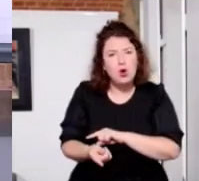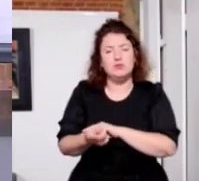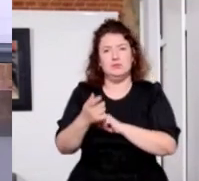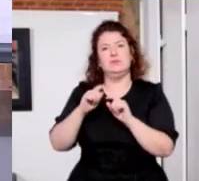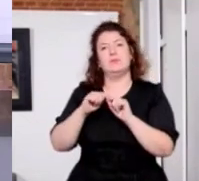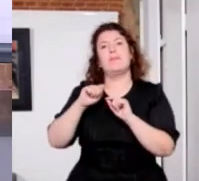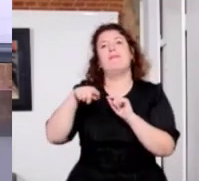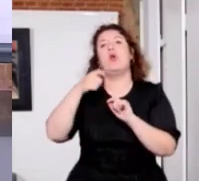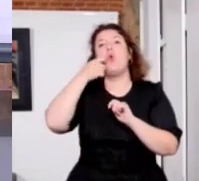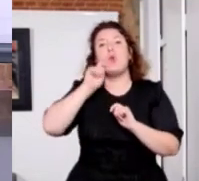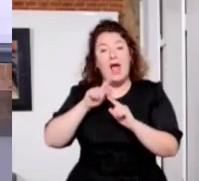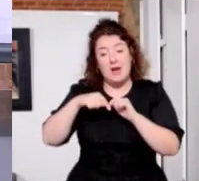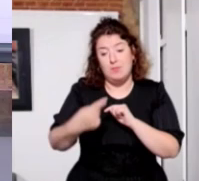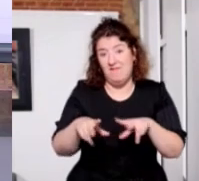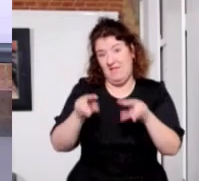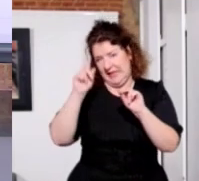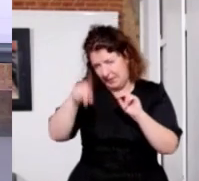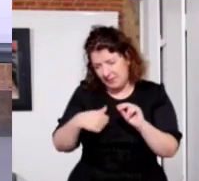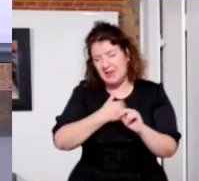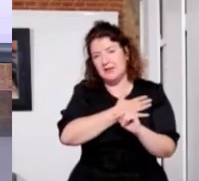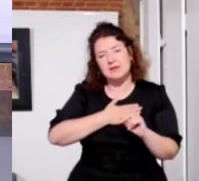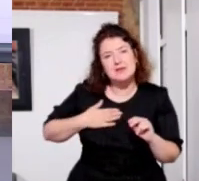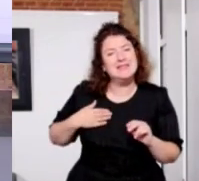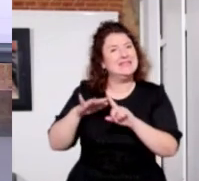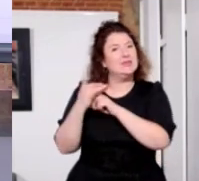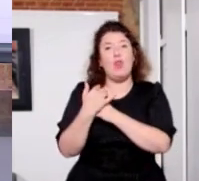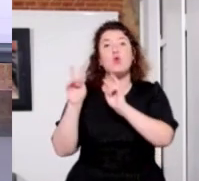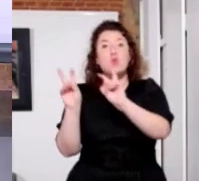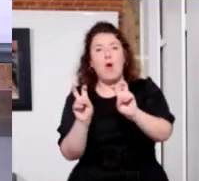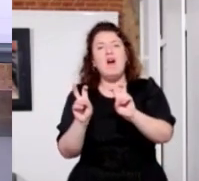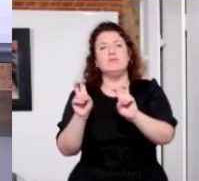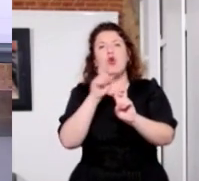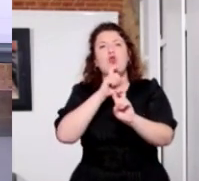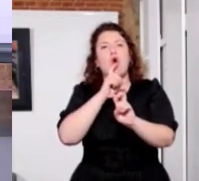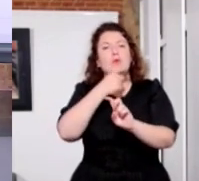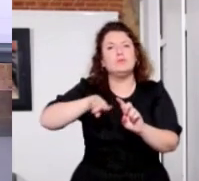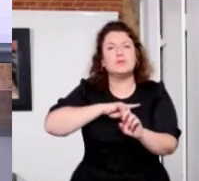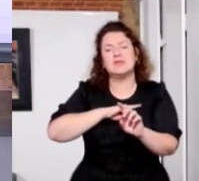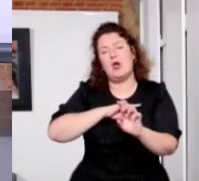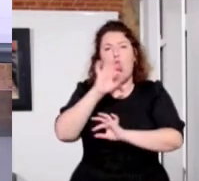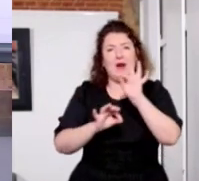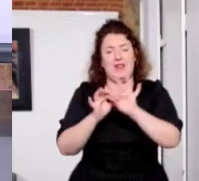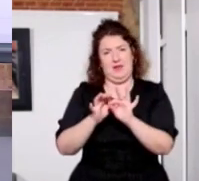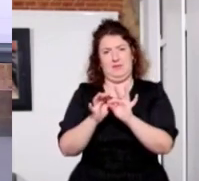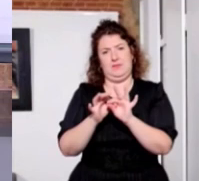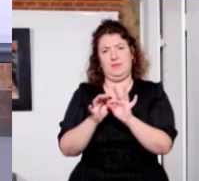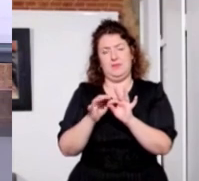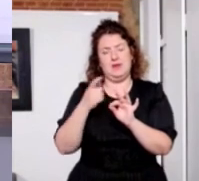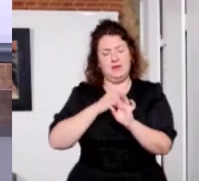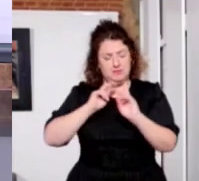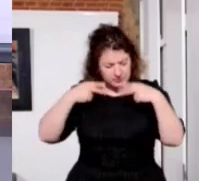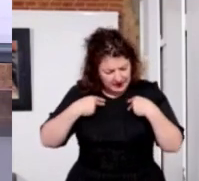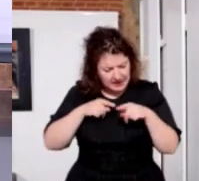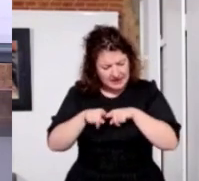que post-Ucrania dentro de poco, en unas condiciones nuevas, cuál es la aportación desde una sana autocrítica y de